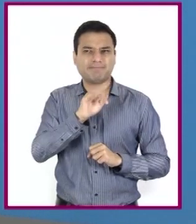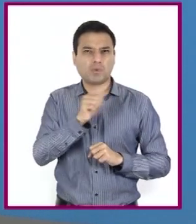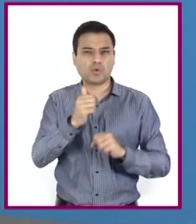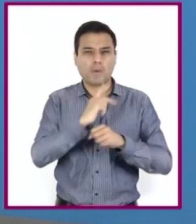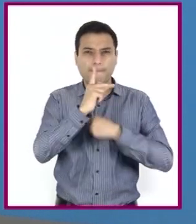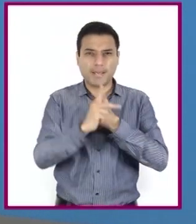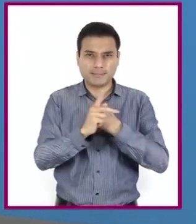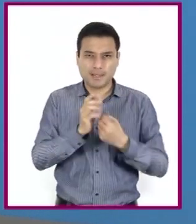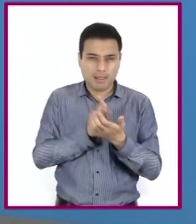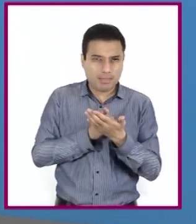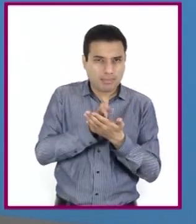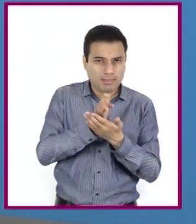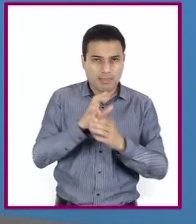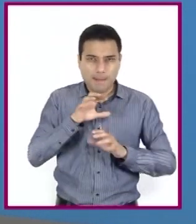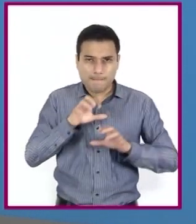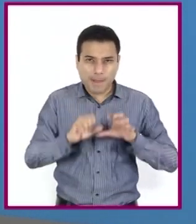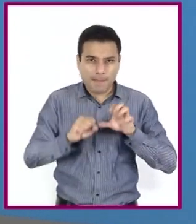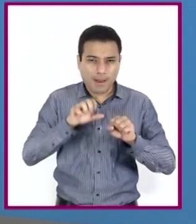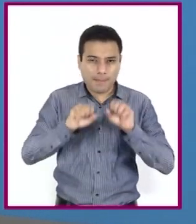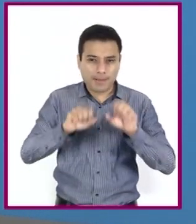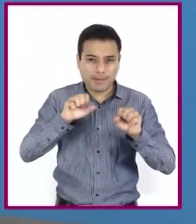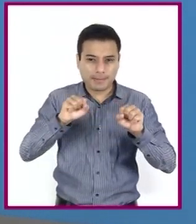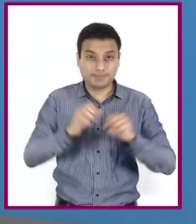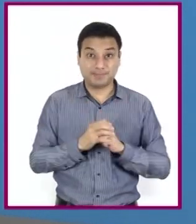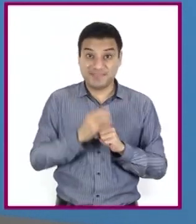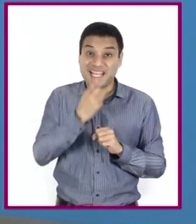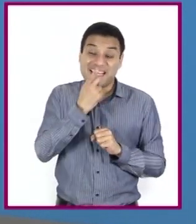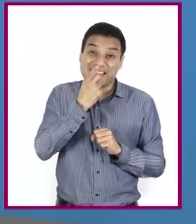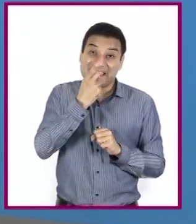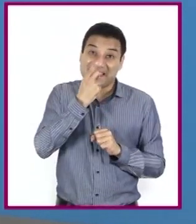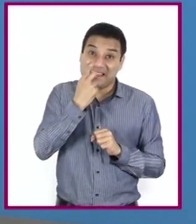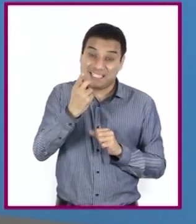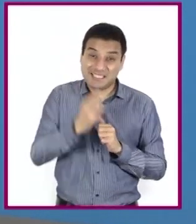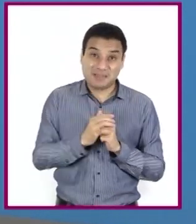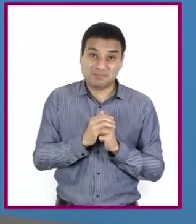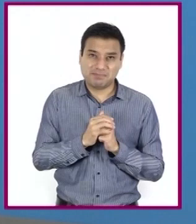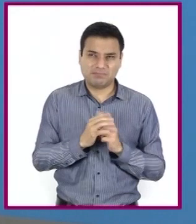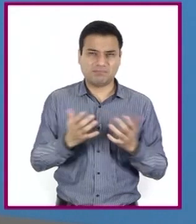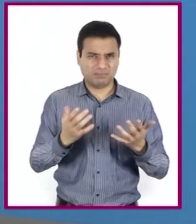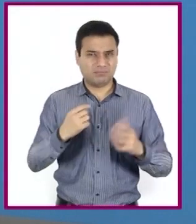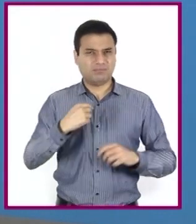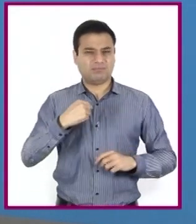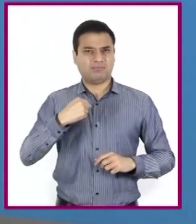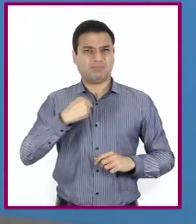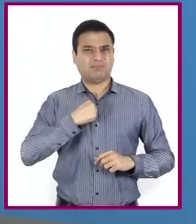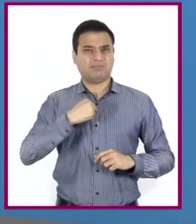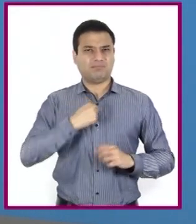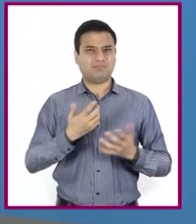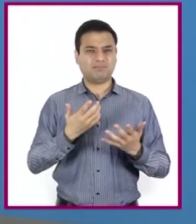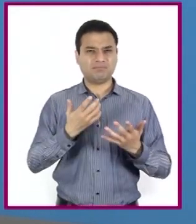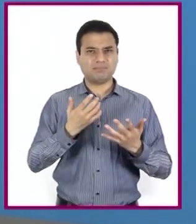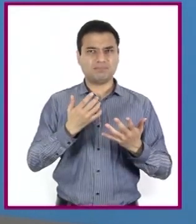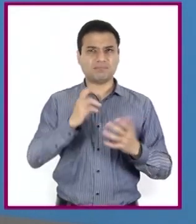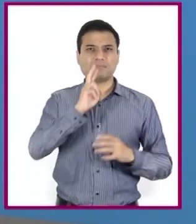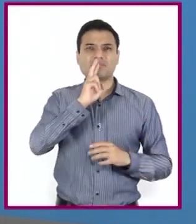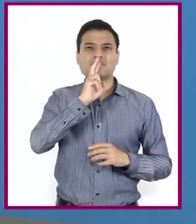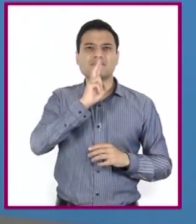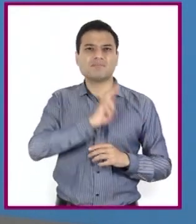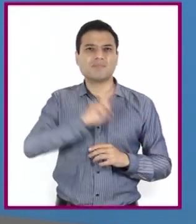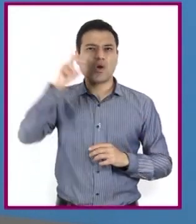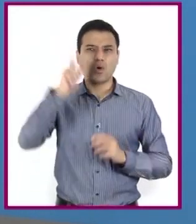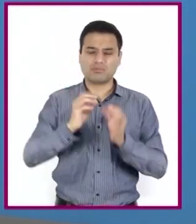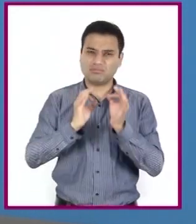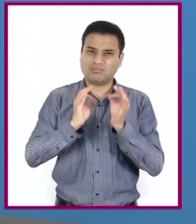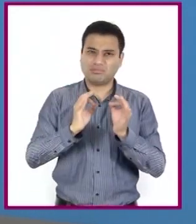entrometerse en otros lugares, argumentando entre otras cosas que eran ellos quienes tenían mejores